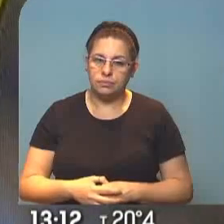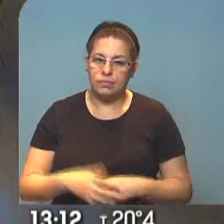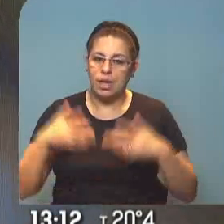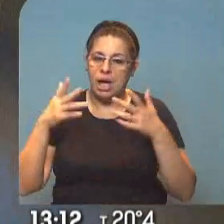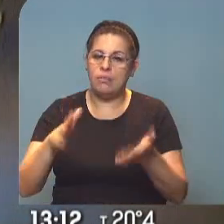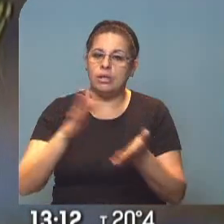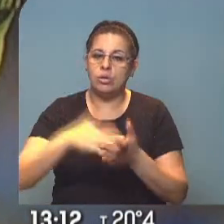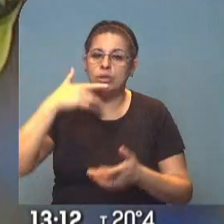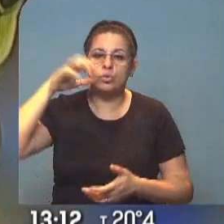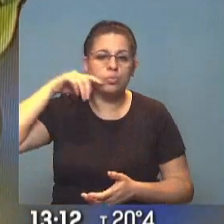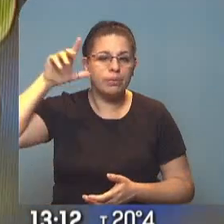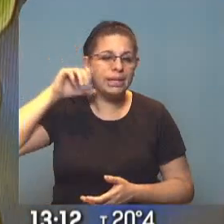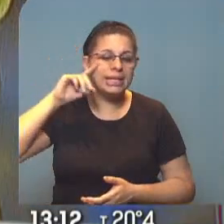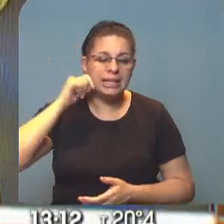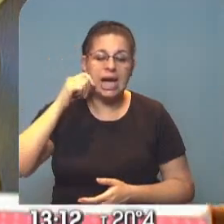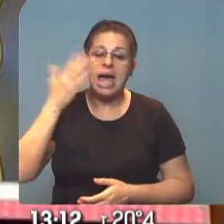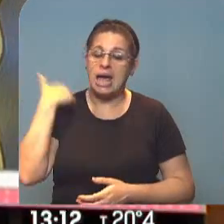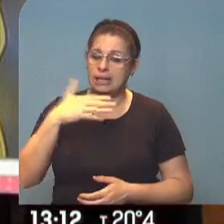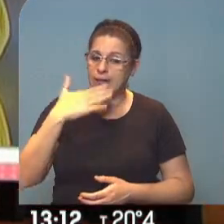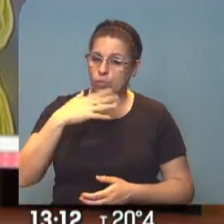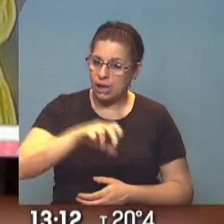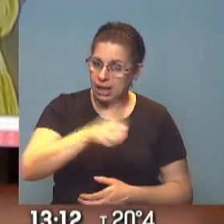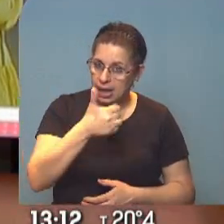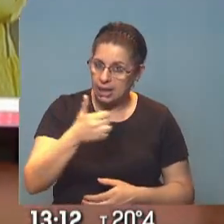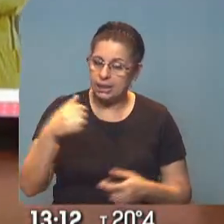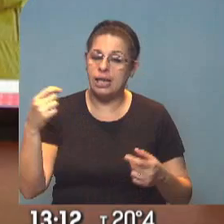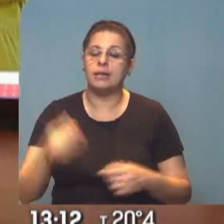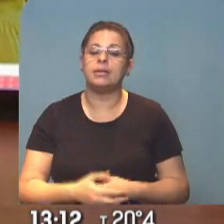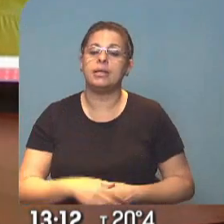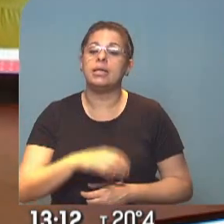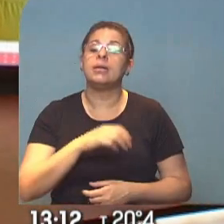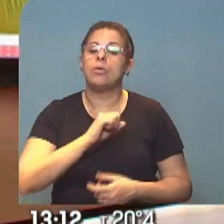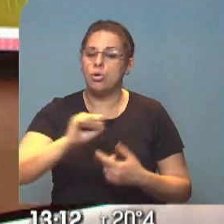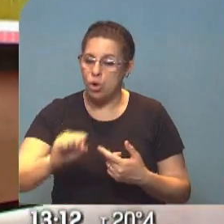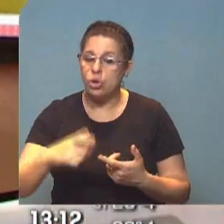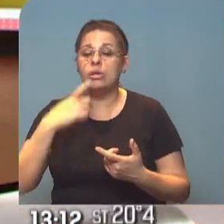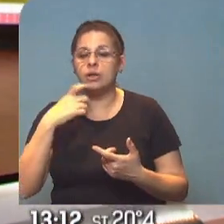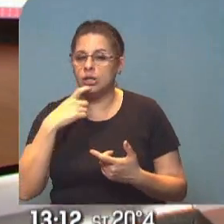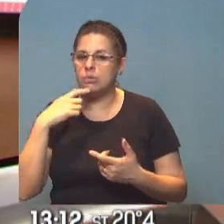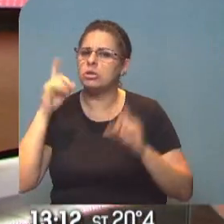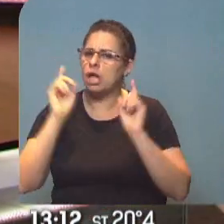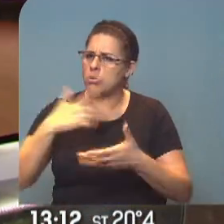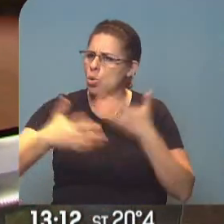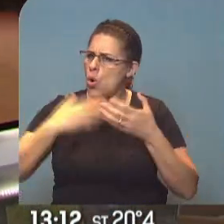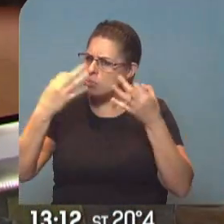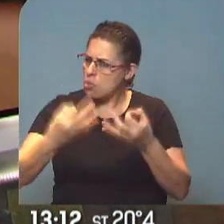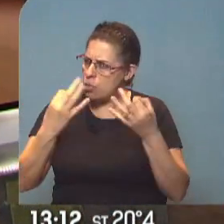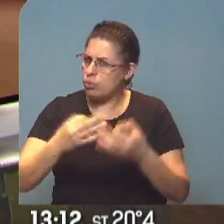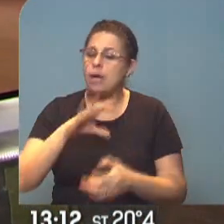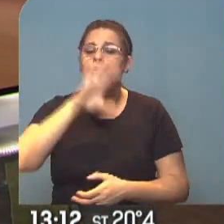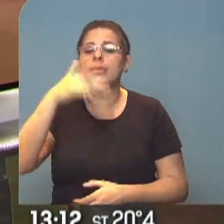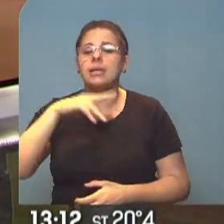Hablamos de la Superliga. Boca que ganó, terminó goleando con autoridad de River. Fue pura efectividad en la provincia de San